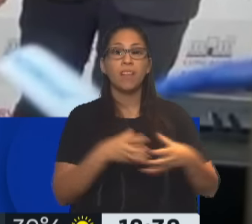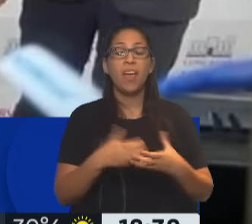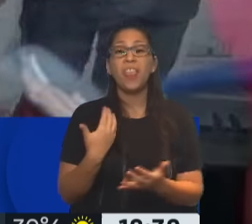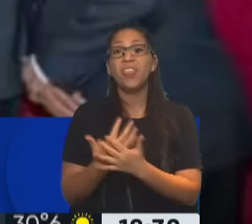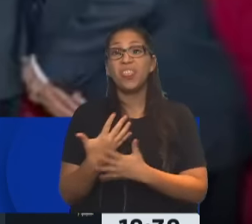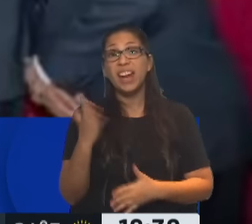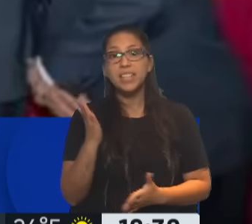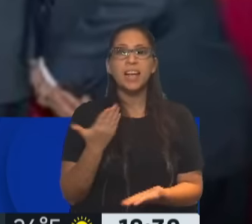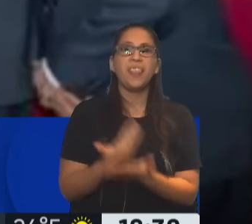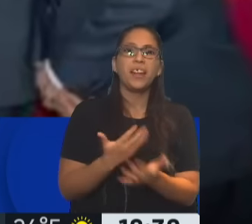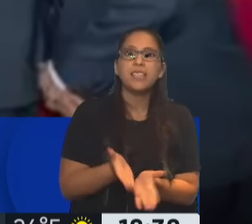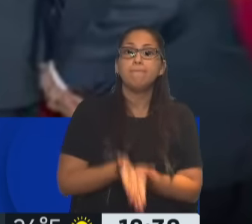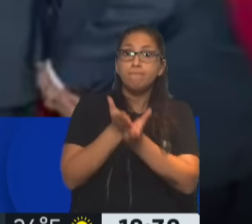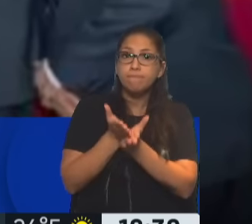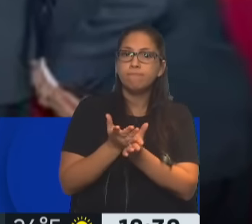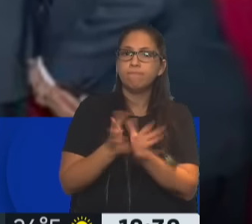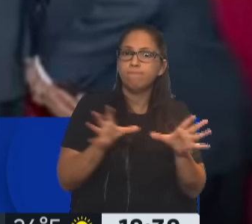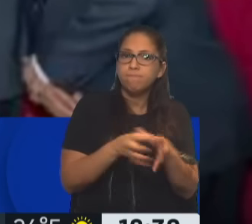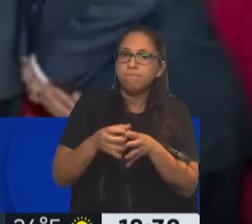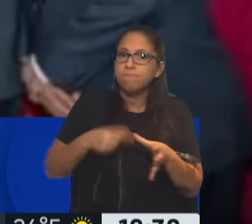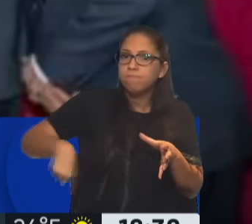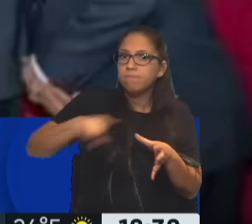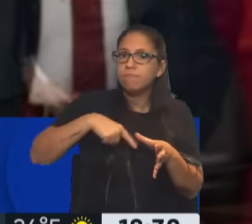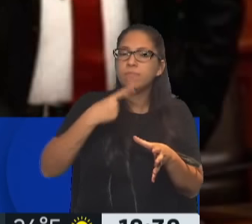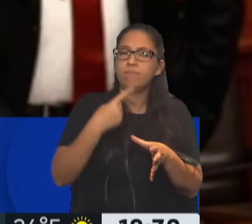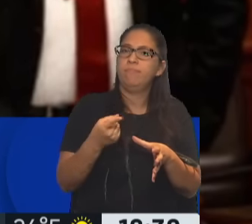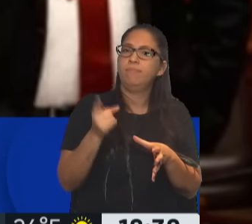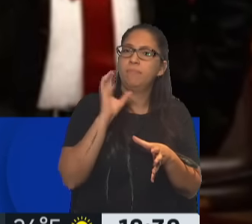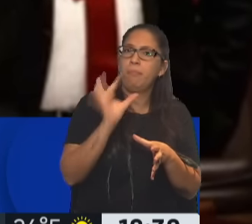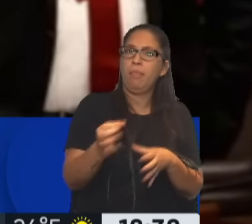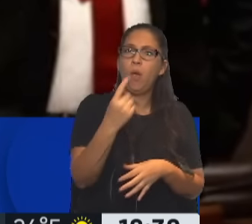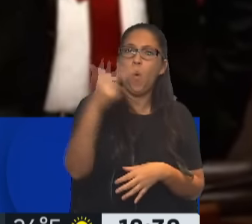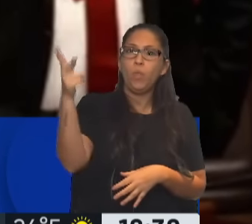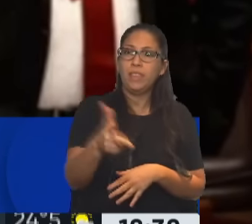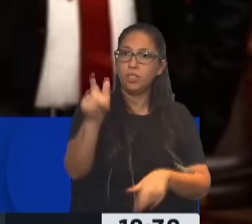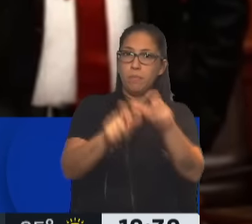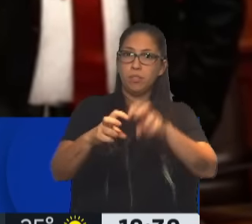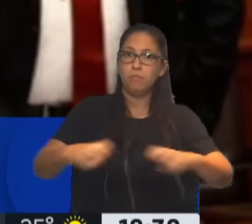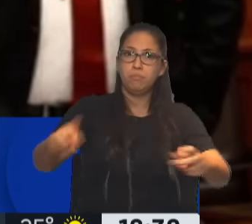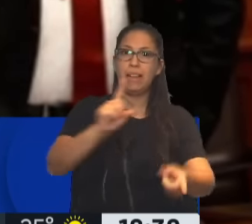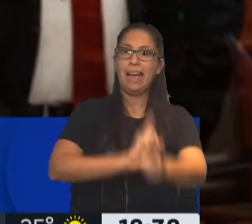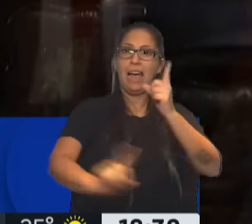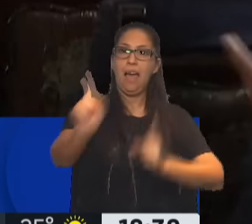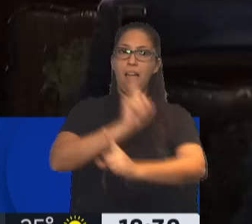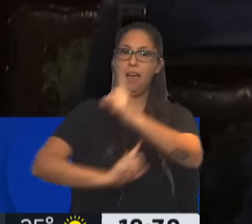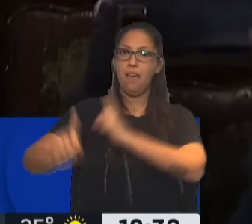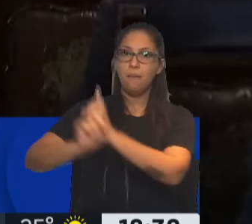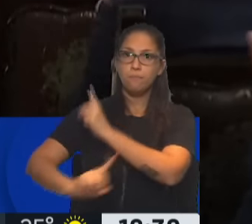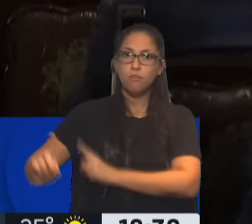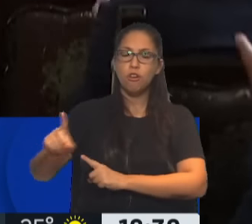extrema derecha peruana se explica porque Boluarte reestructuró un tercio del gabinete, tal como pedían estos sectores,